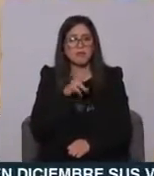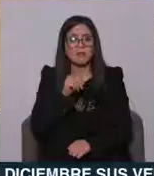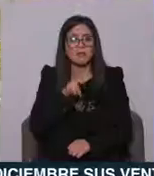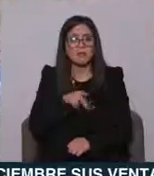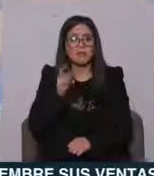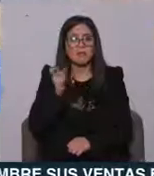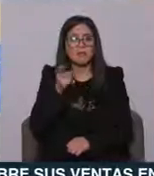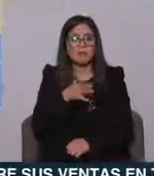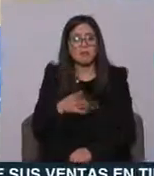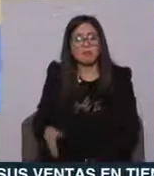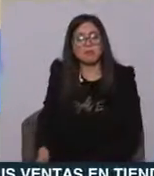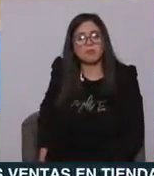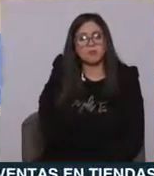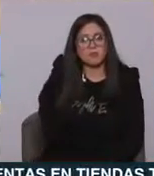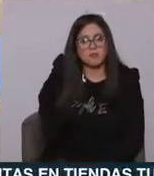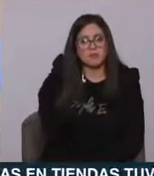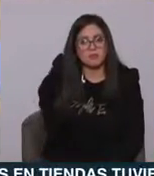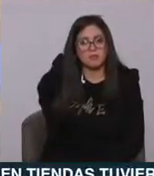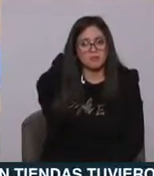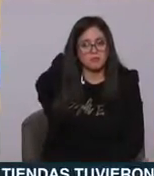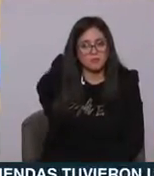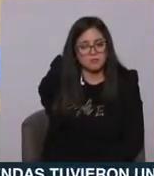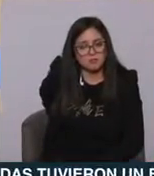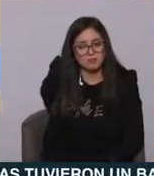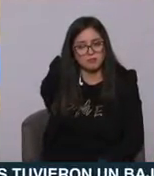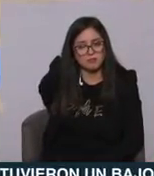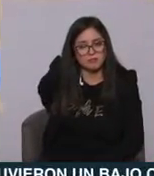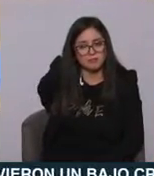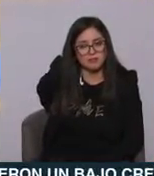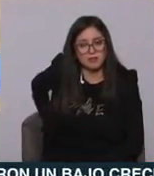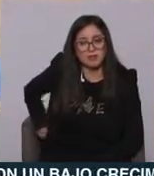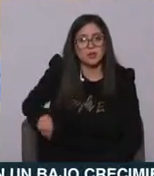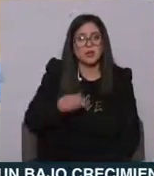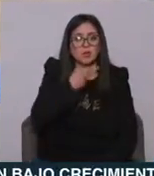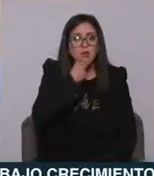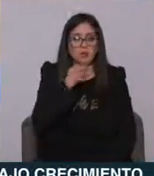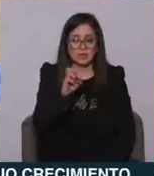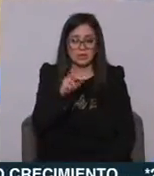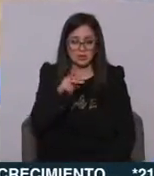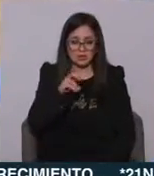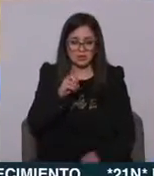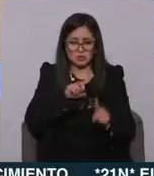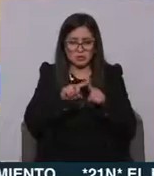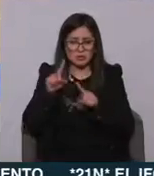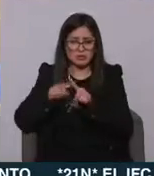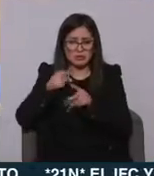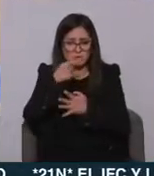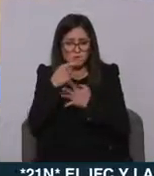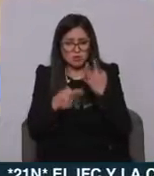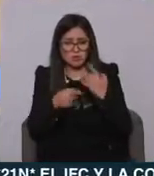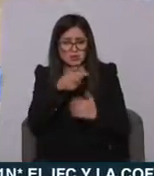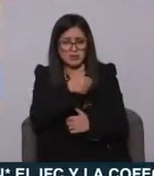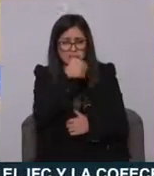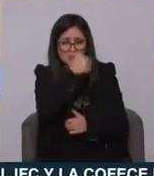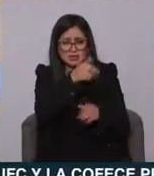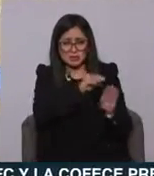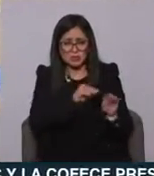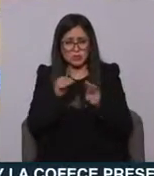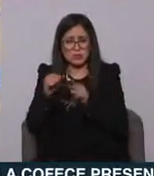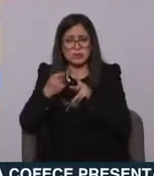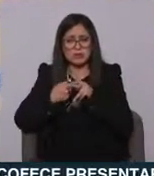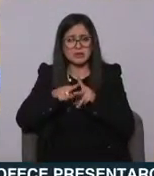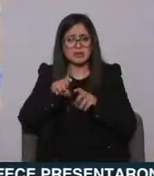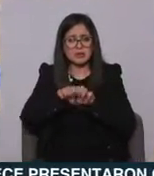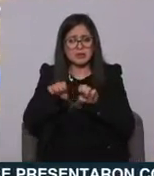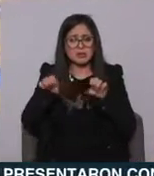al Pedro Mesa, Rigoberto Mendoza, Daniel Girón y Ernesto Glivé y Joel James a iniciar este partido.